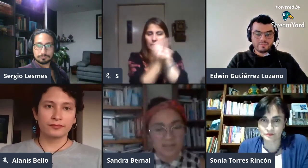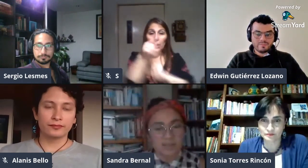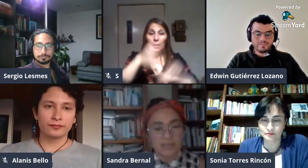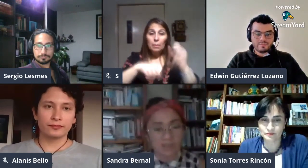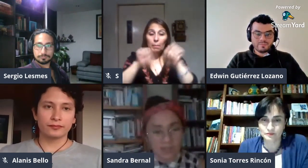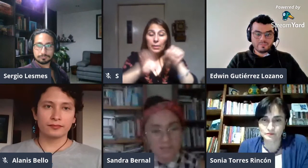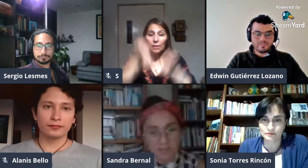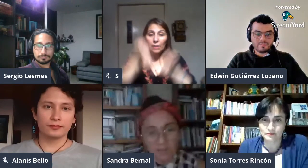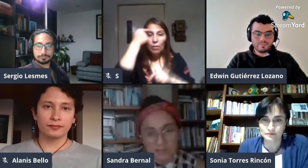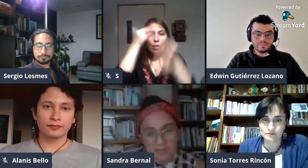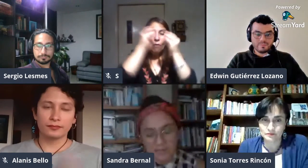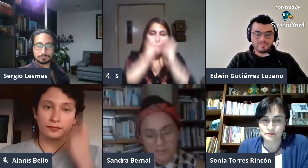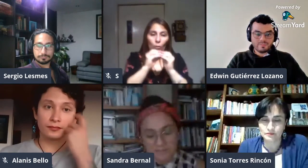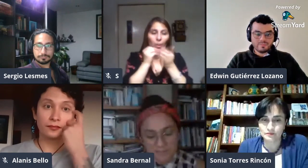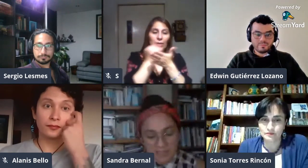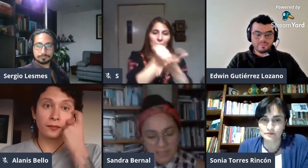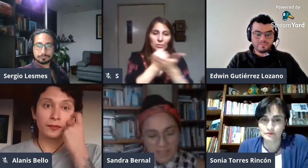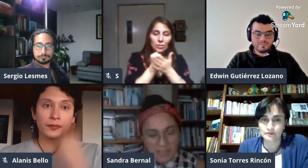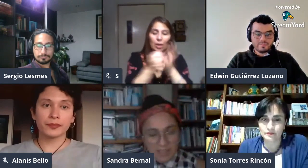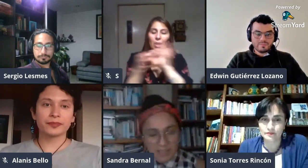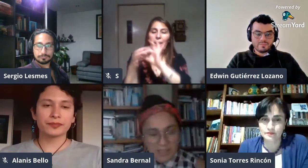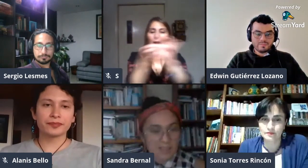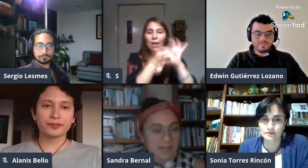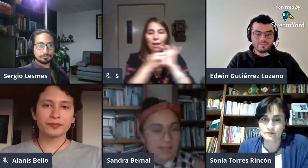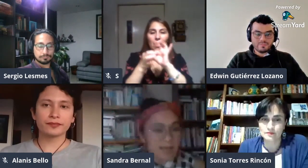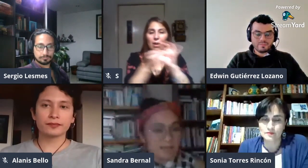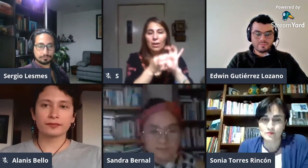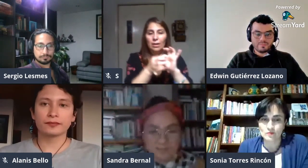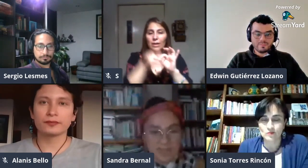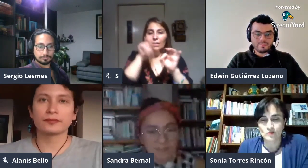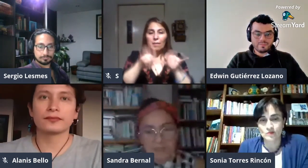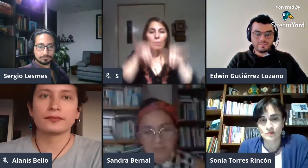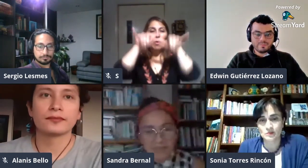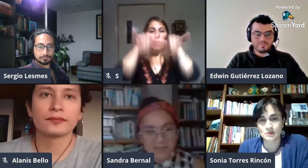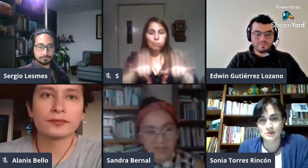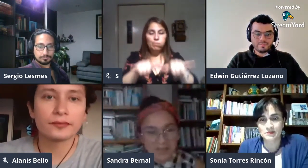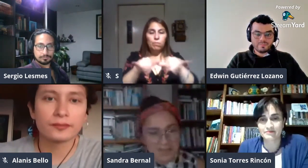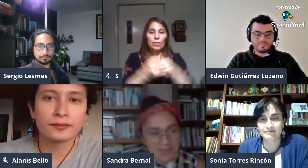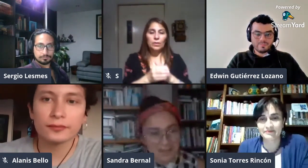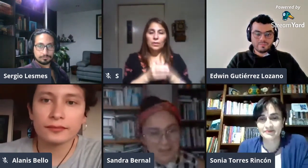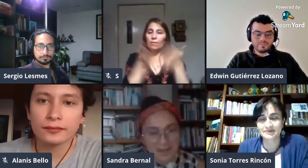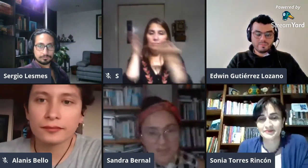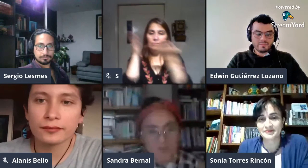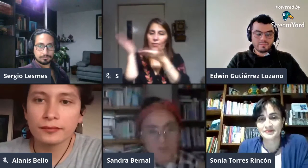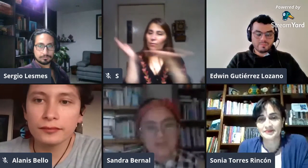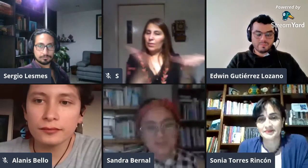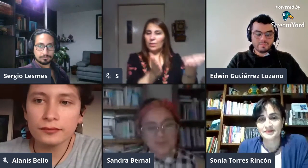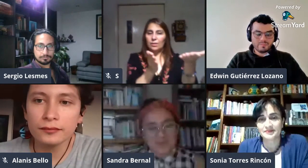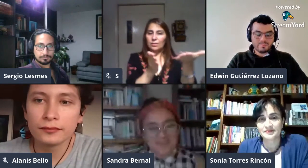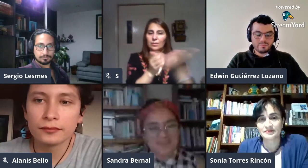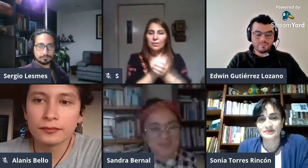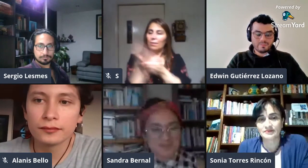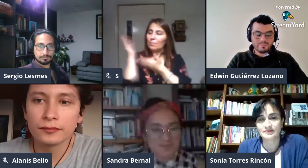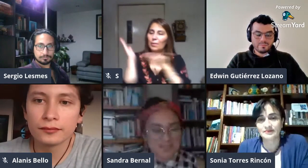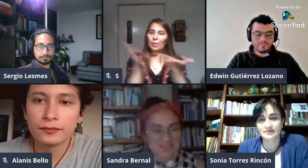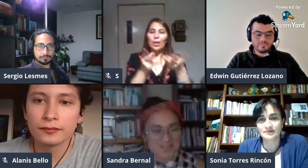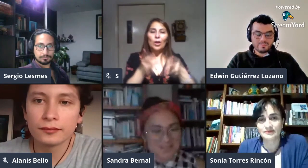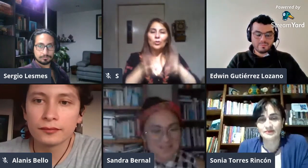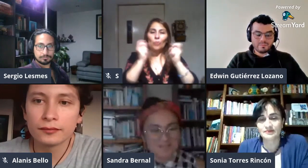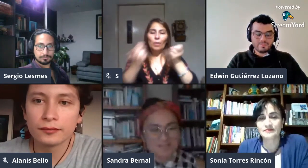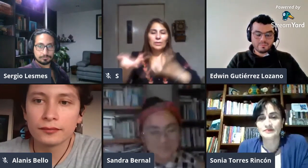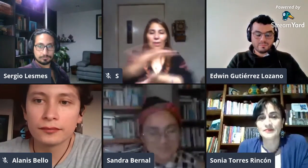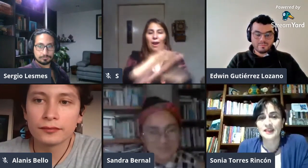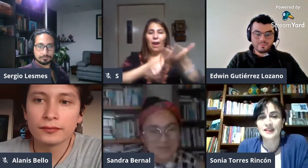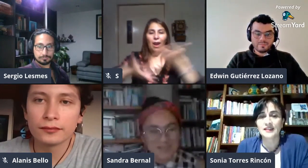estar solidariamente, colectivamente. Y nada, que bienvenidas todas las nuevas discusiones y las nuevas